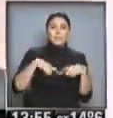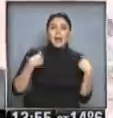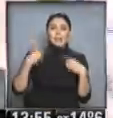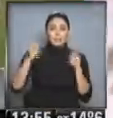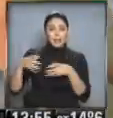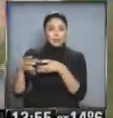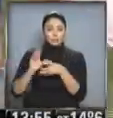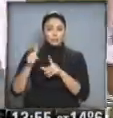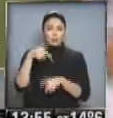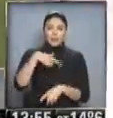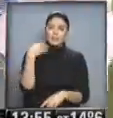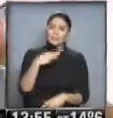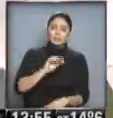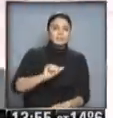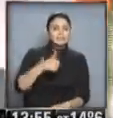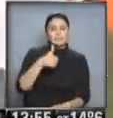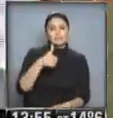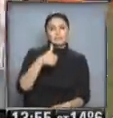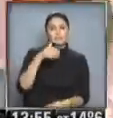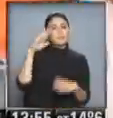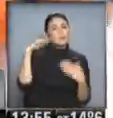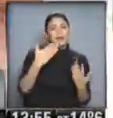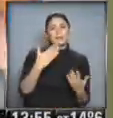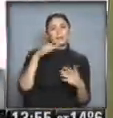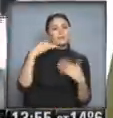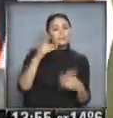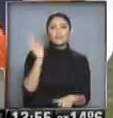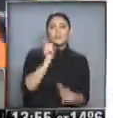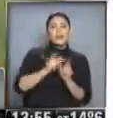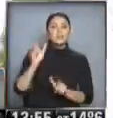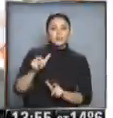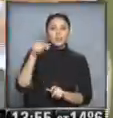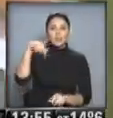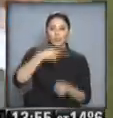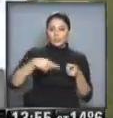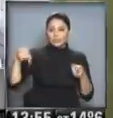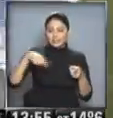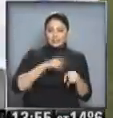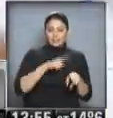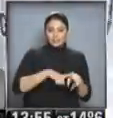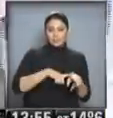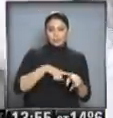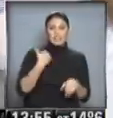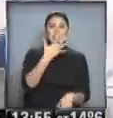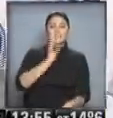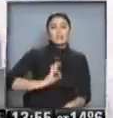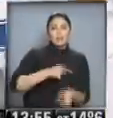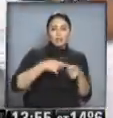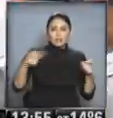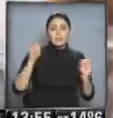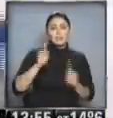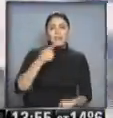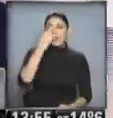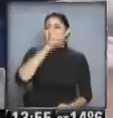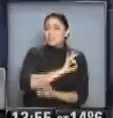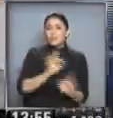Newell's, hoy es el merecido, tiene el merecido reconocimiento de la gente en este semestre. Nosotros sentimos que a lo largo de estos 5 años también ningún